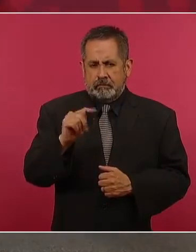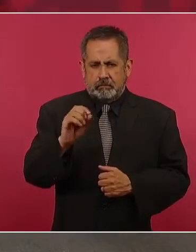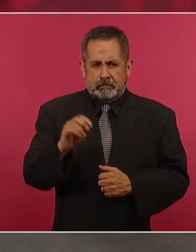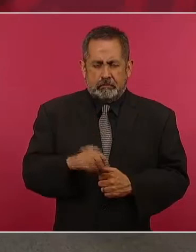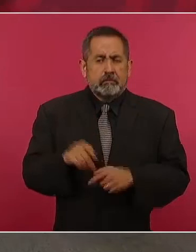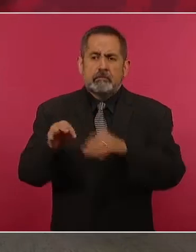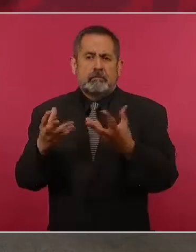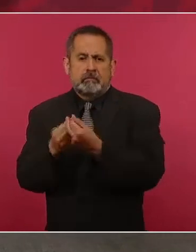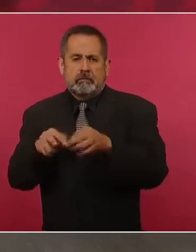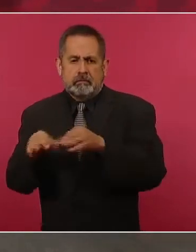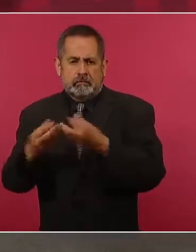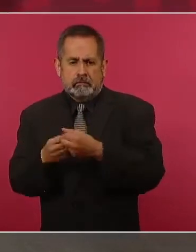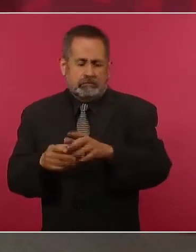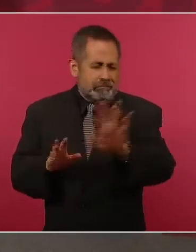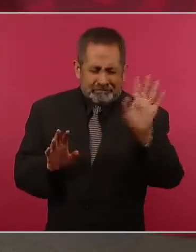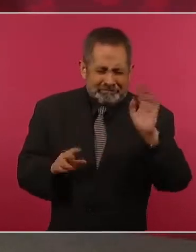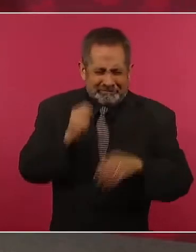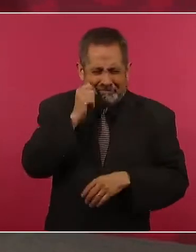No trabaja en Reporte Índigo. Bueno,